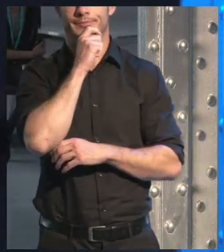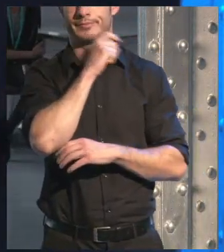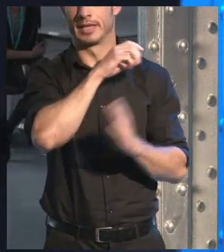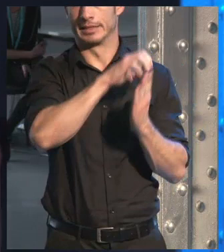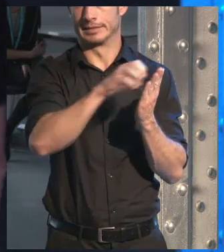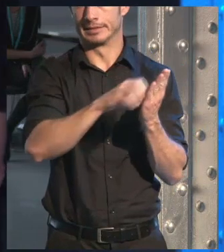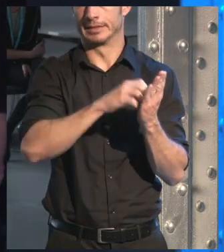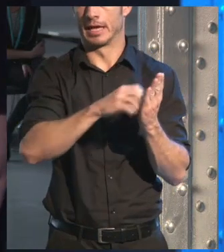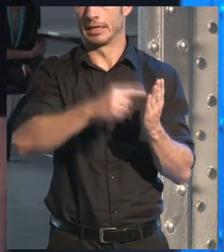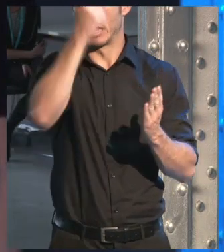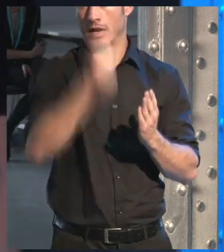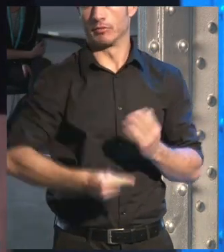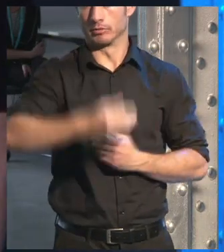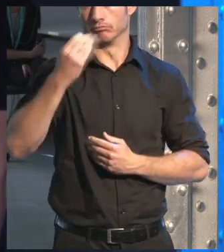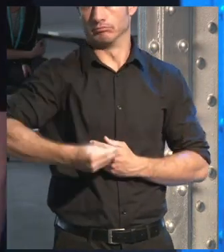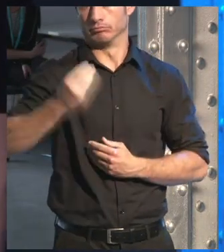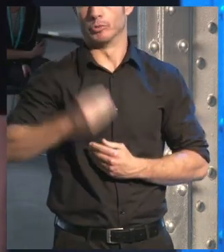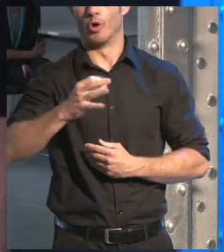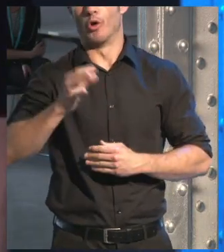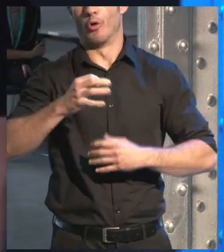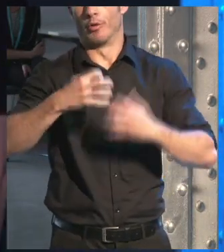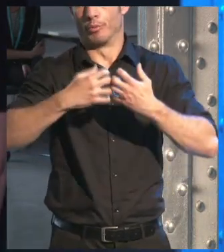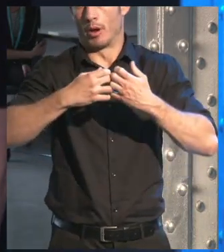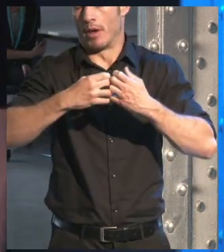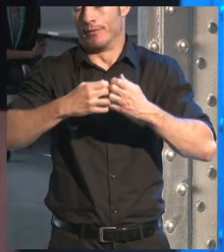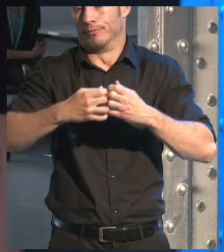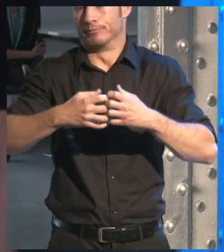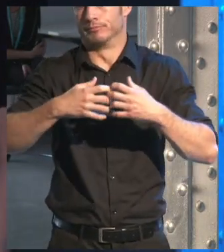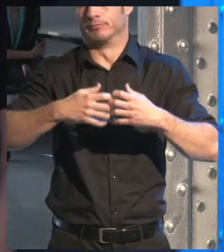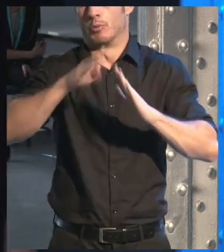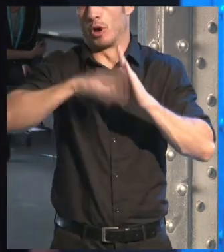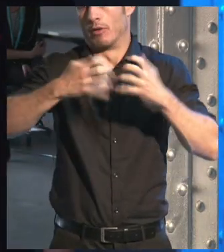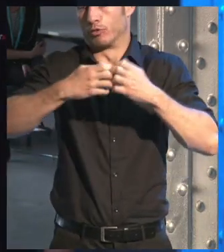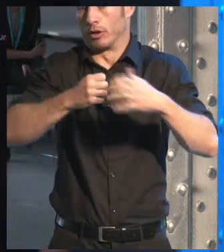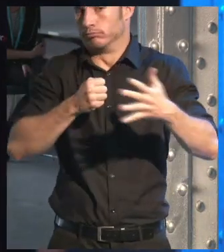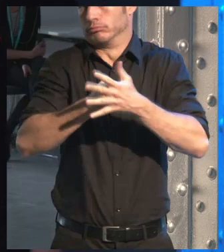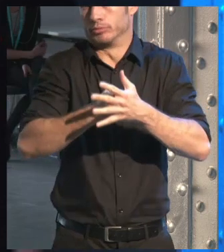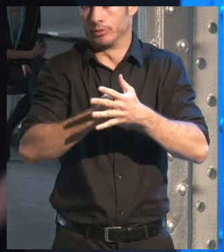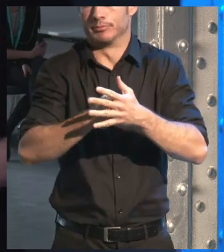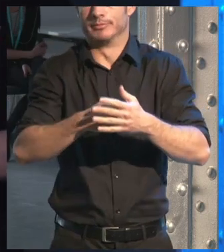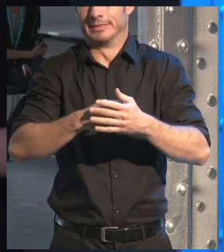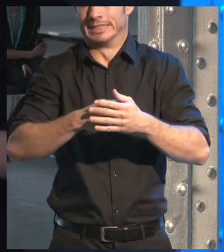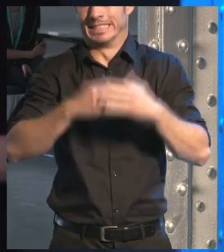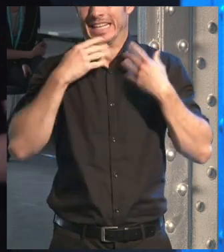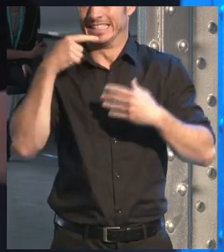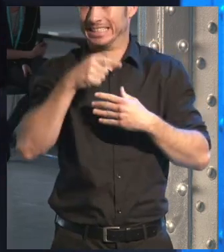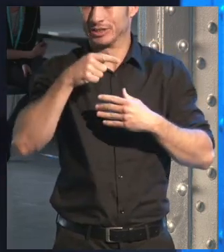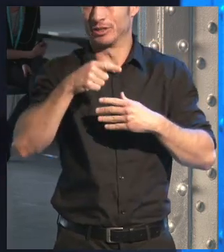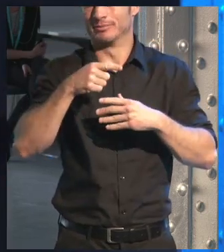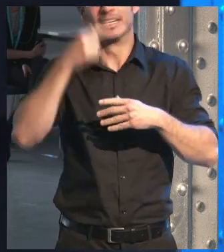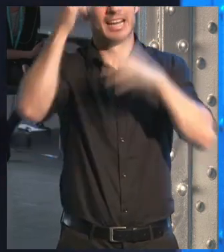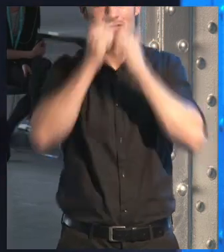espectacular o optimizando a tope. Y eso es lo que hay que hacer para que la VR sea accesible, ¿no? Porque si yo preparo solo una